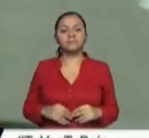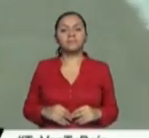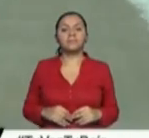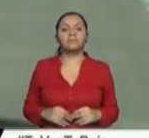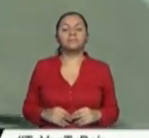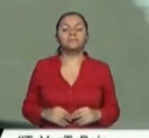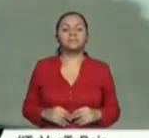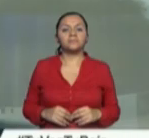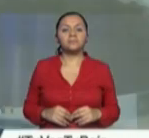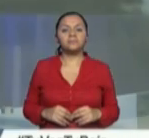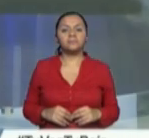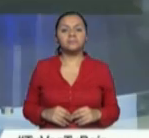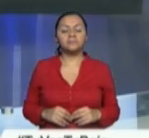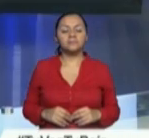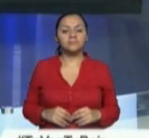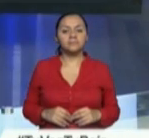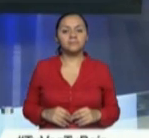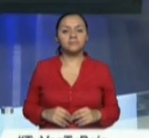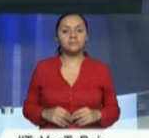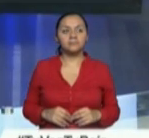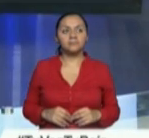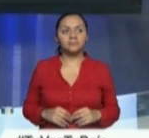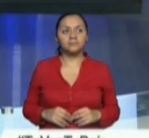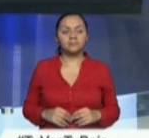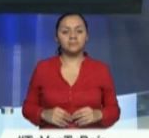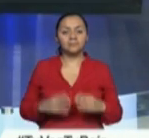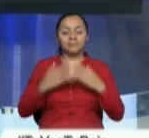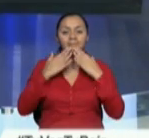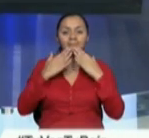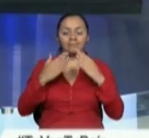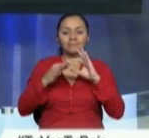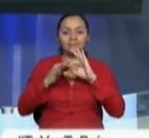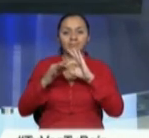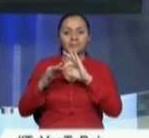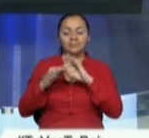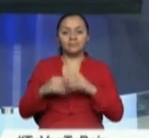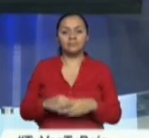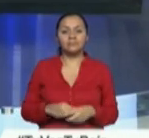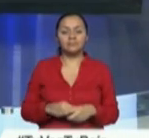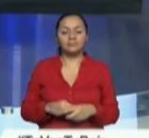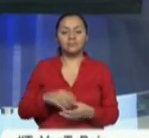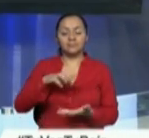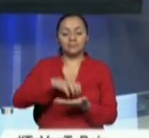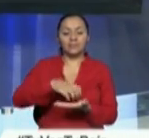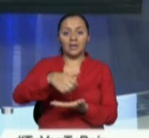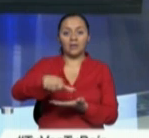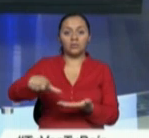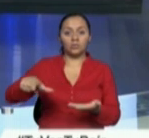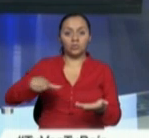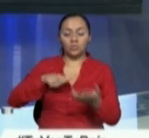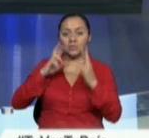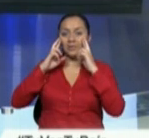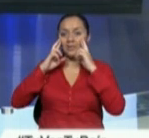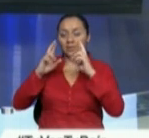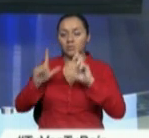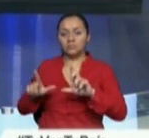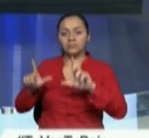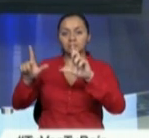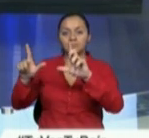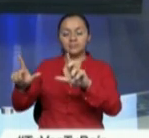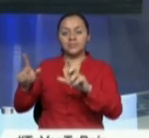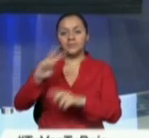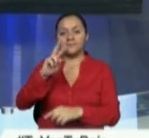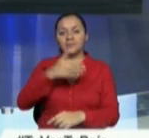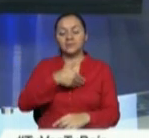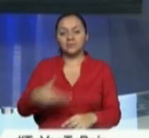noticiero ciudadano Muchísimas gracias Carolina el sector atunero del país entregó un reconocimiento al